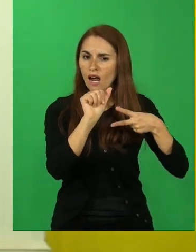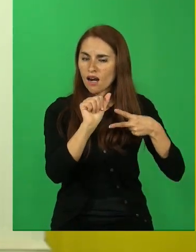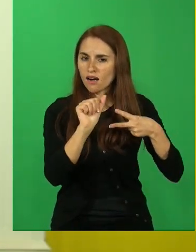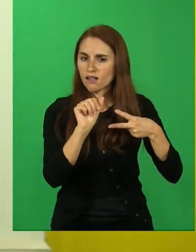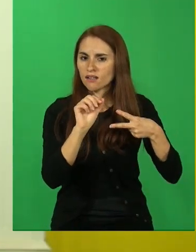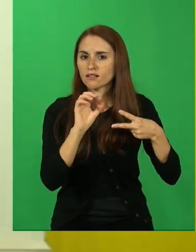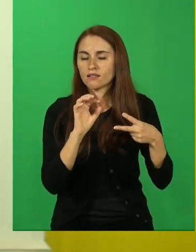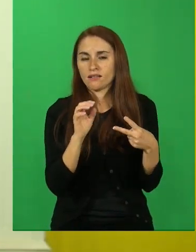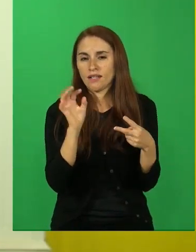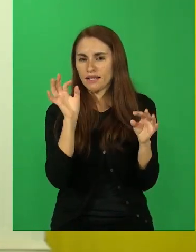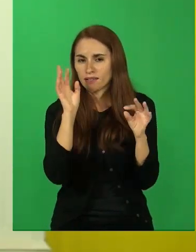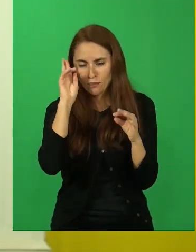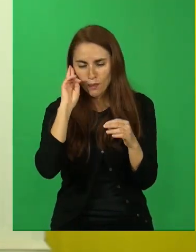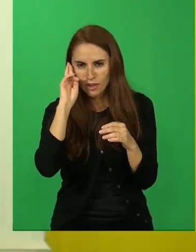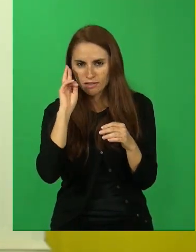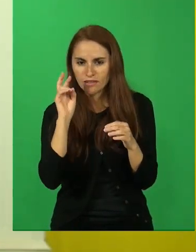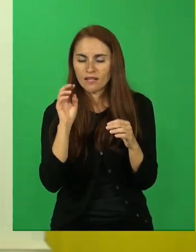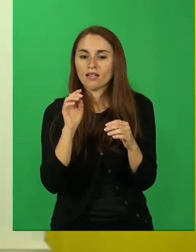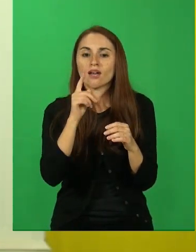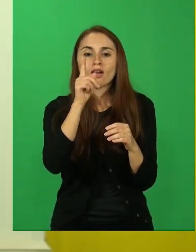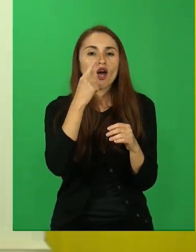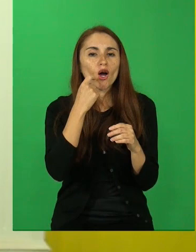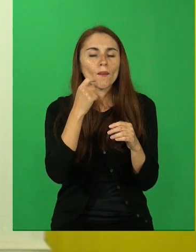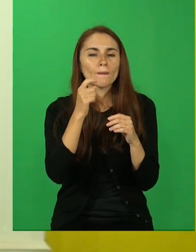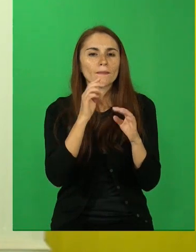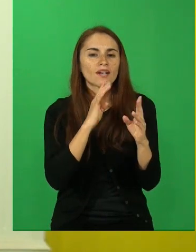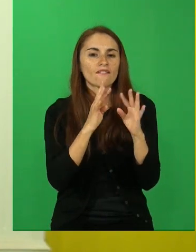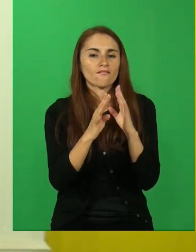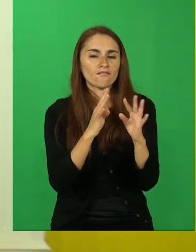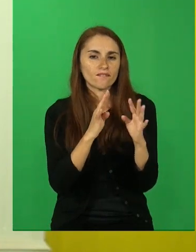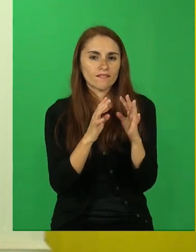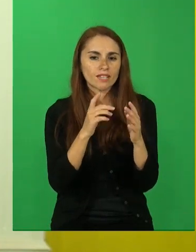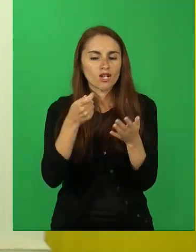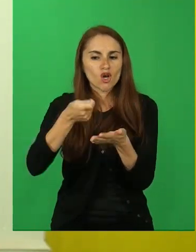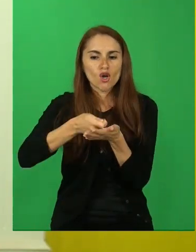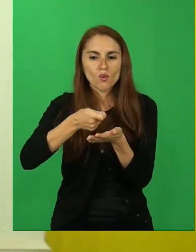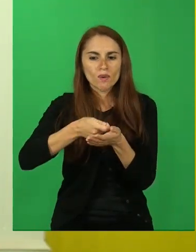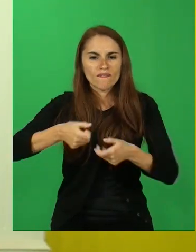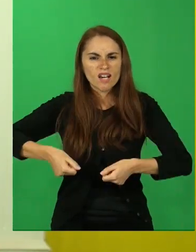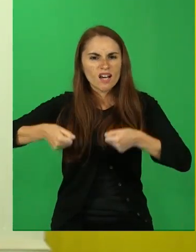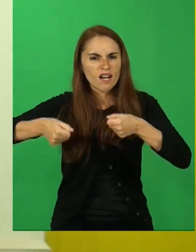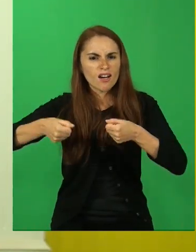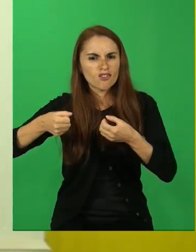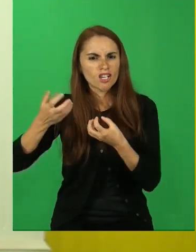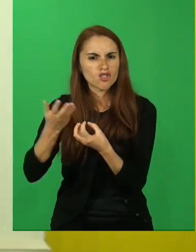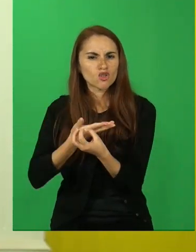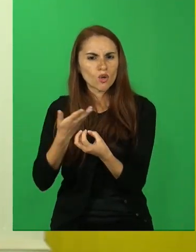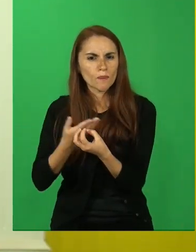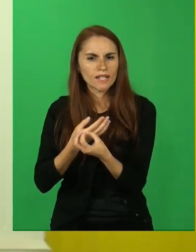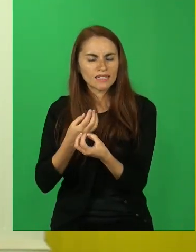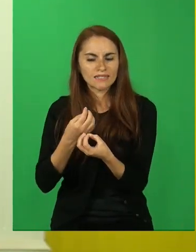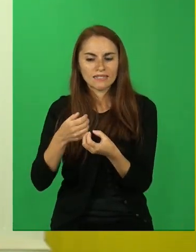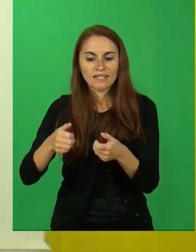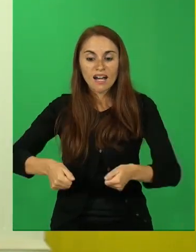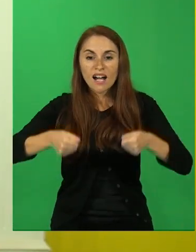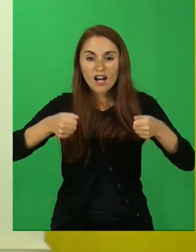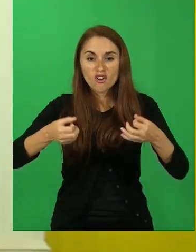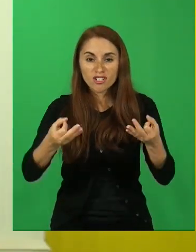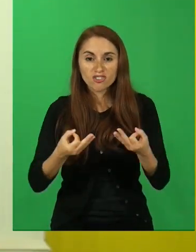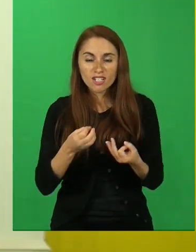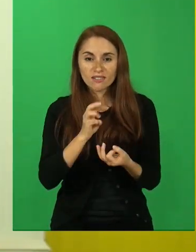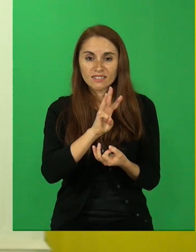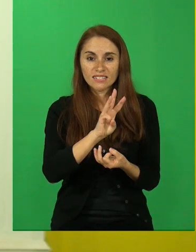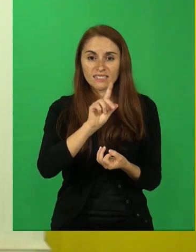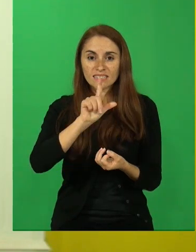que nos decía que un feriante compraba, ¿no es cierto?, cajones de tomate, 37 cajones de tomate